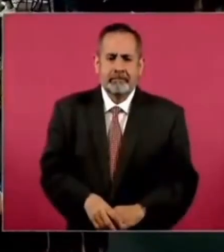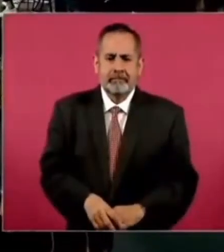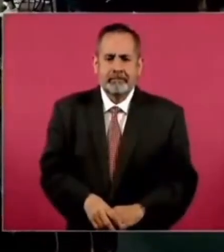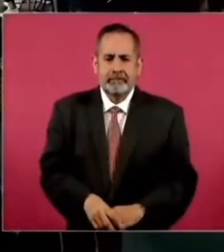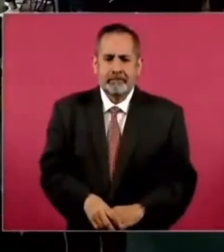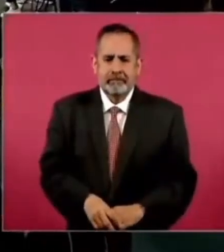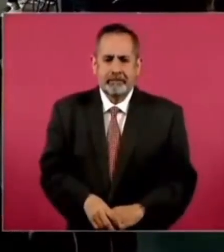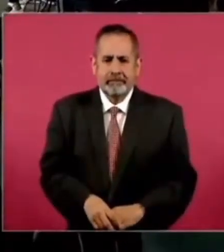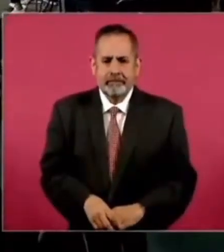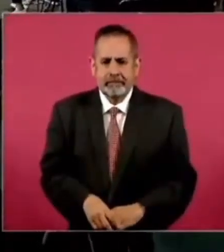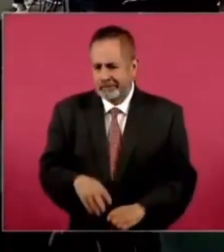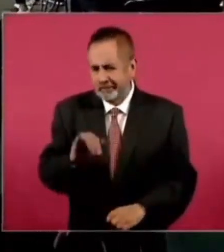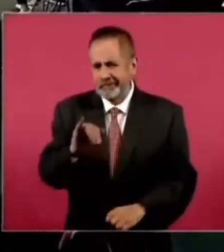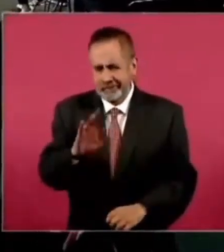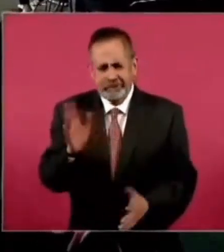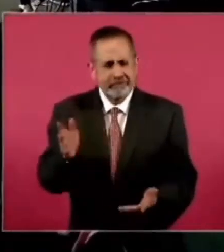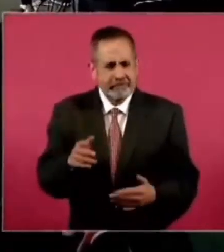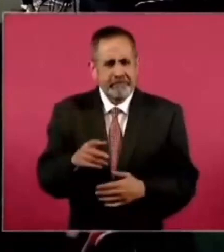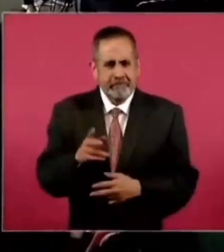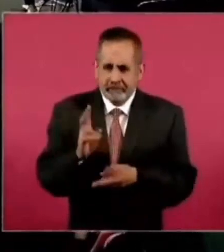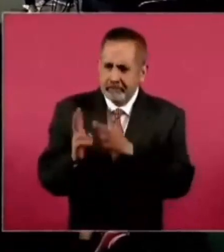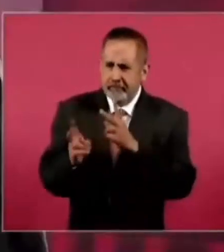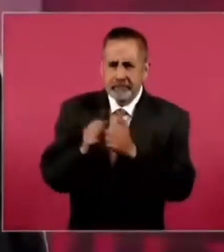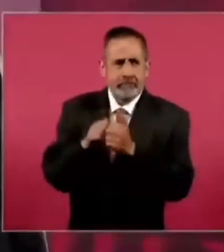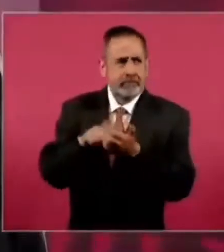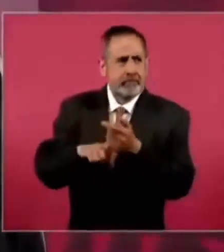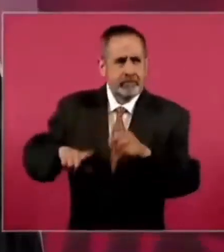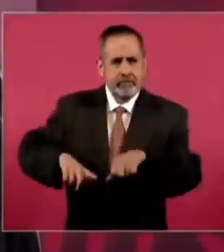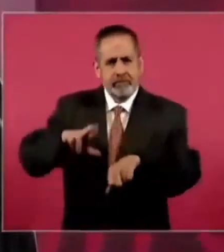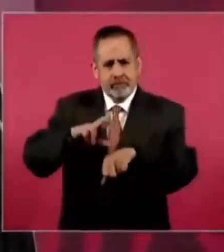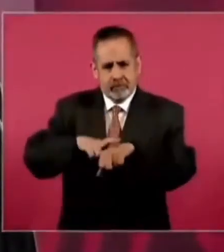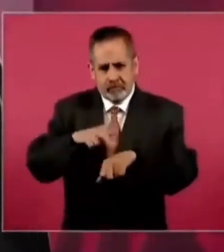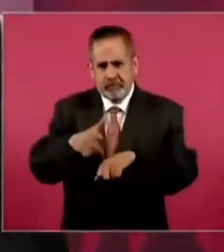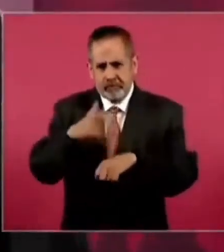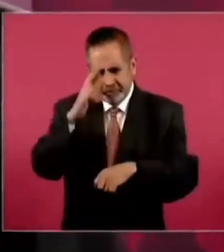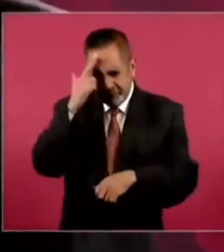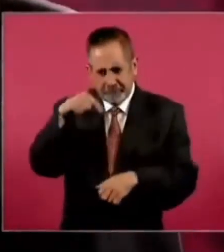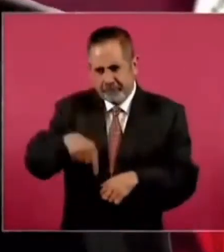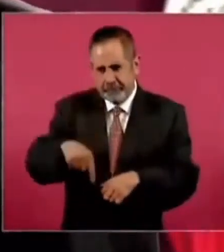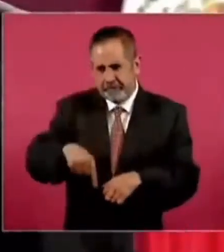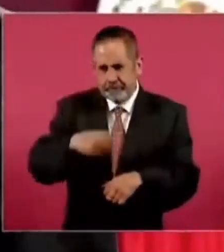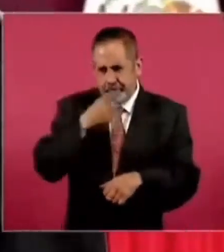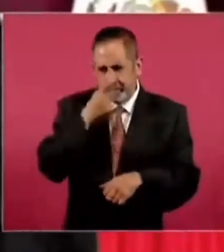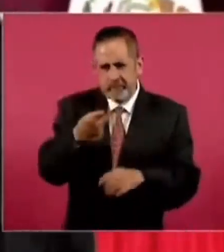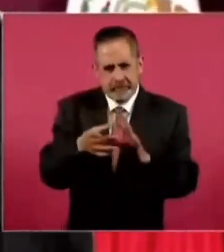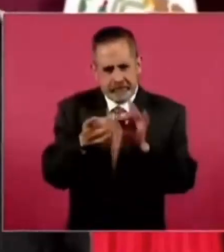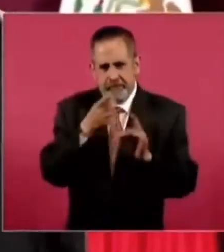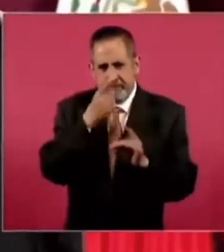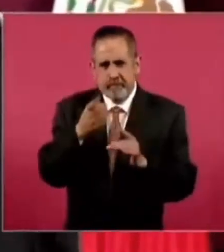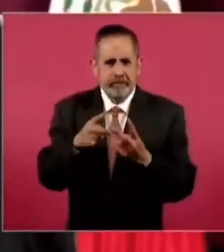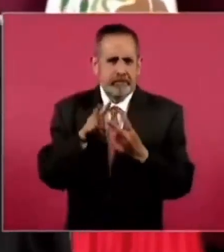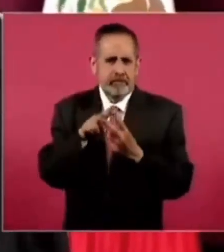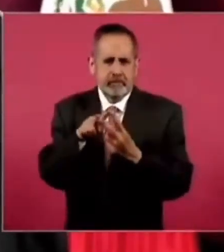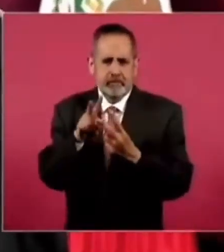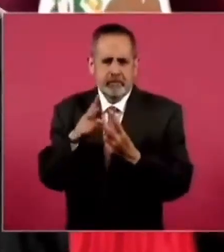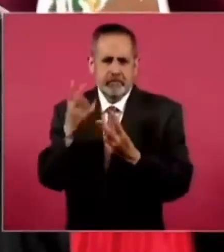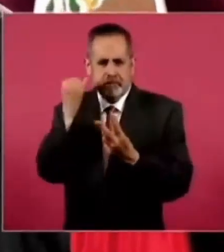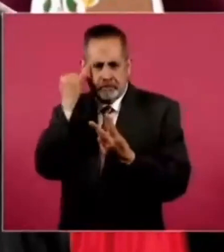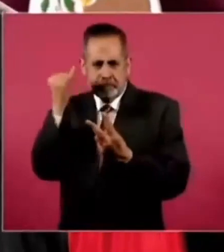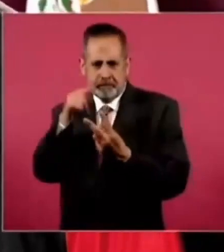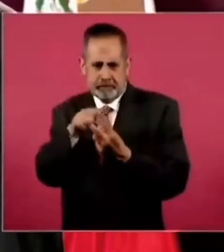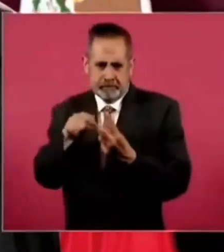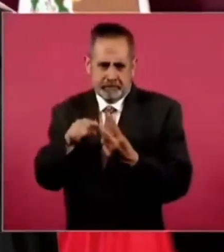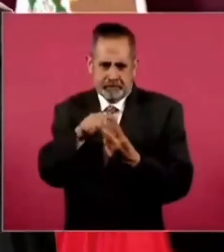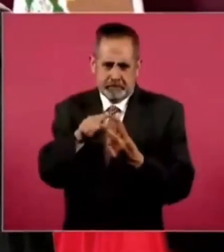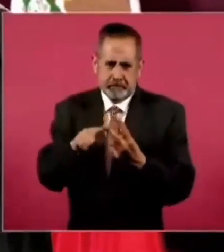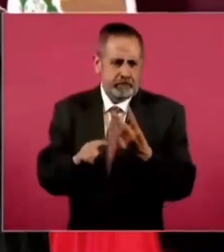Sí, así es, porque se habló con el gobernador. ¿Se acuerdan que aquí mencionamos que habían dos criterios?